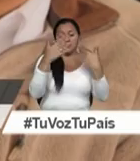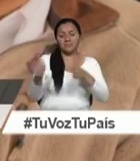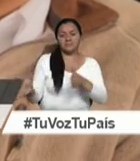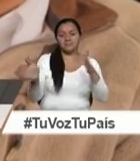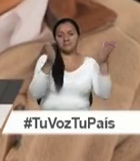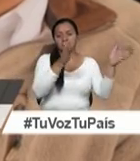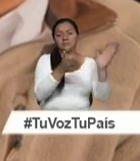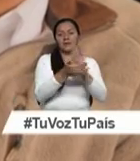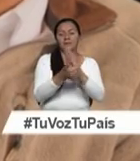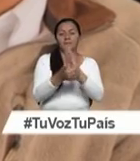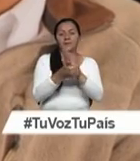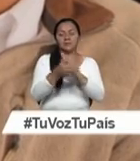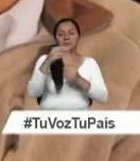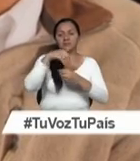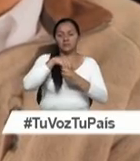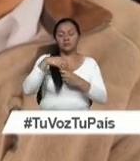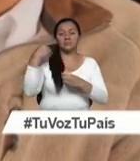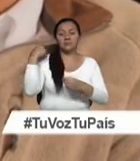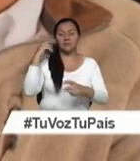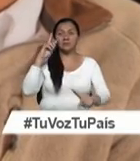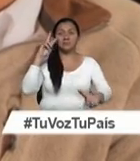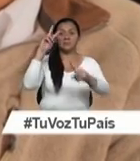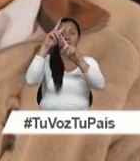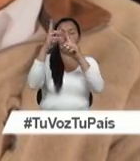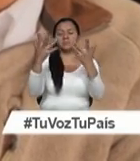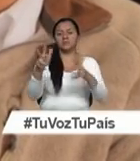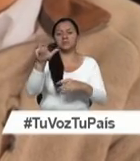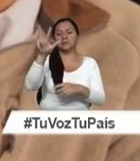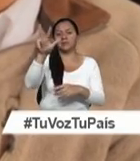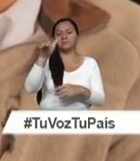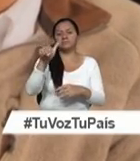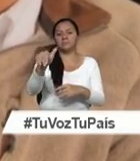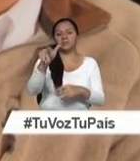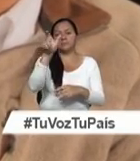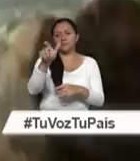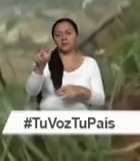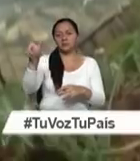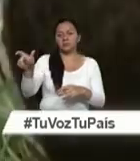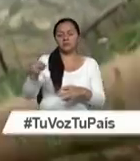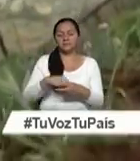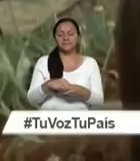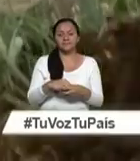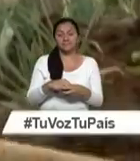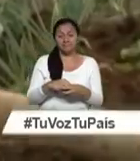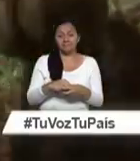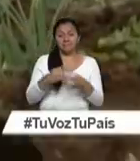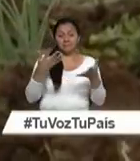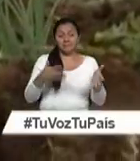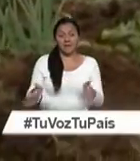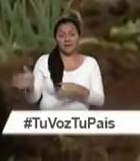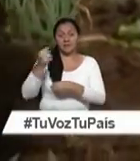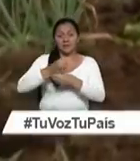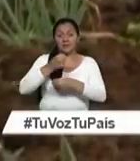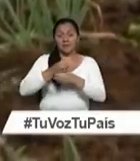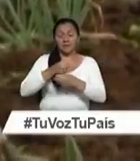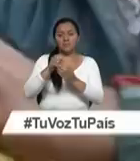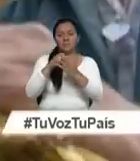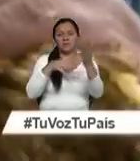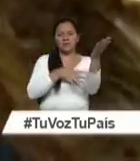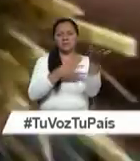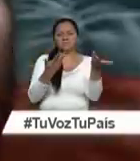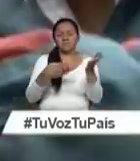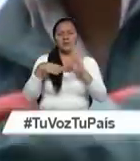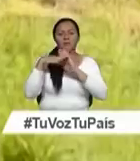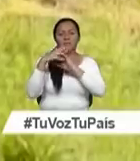con capacitación tenemos un horizonte de alrededor de 3.000 personas. Para la ejecución de este proyecto, el Banco